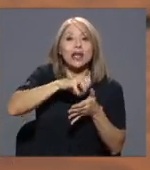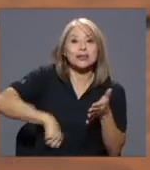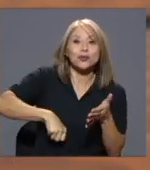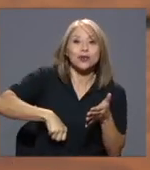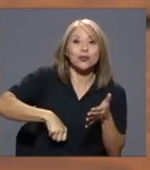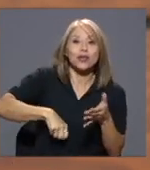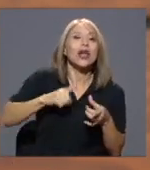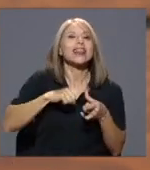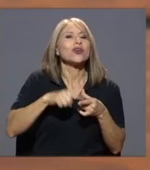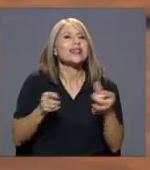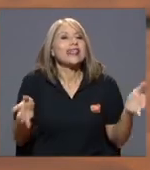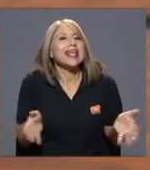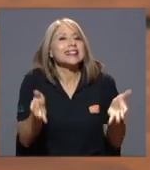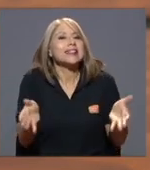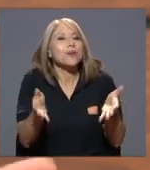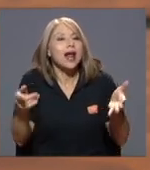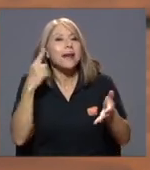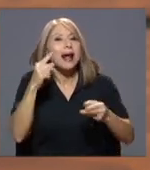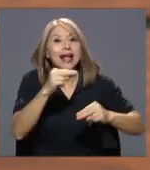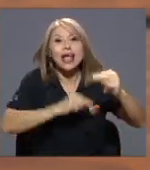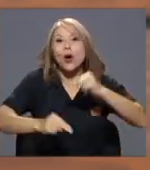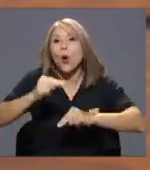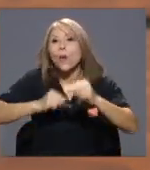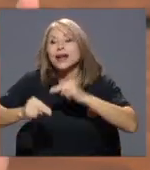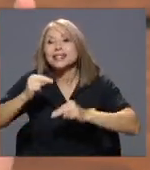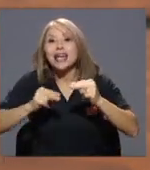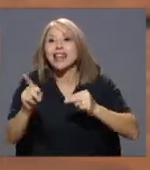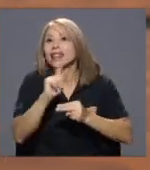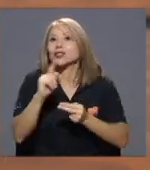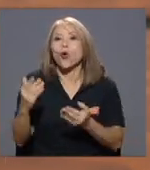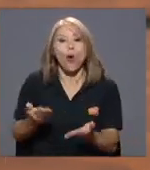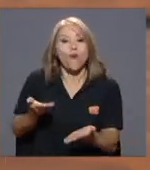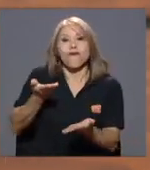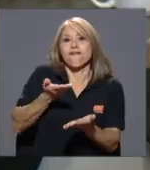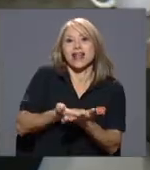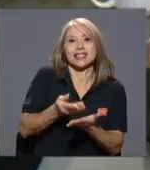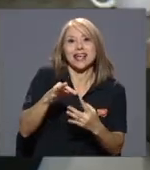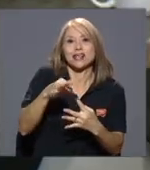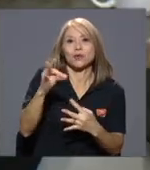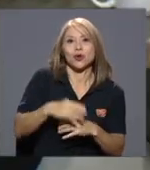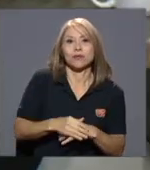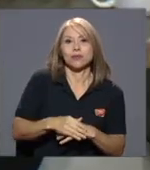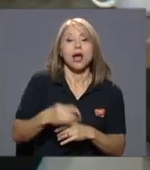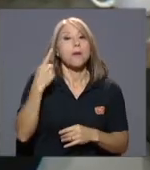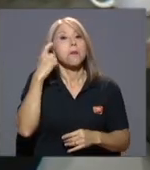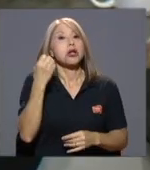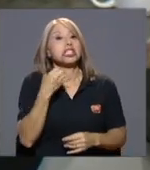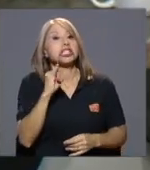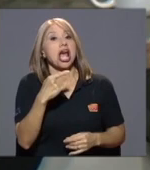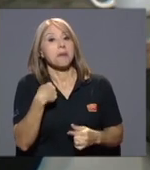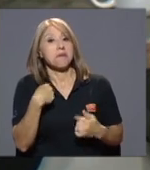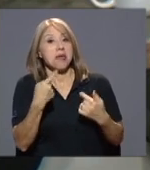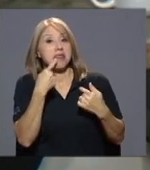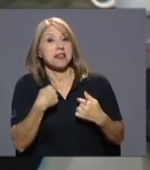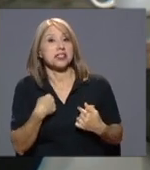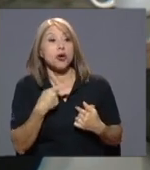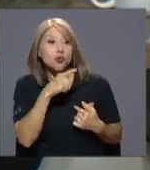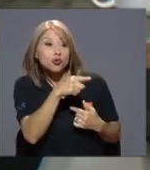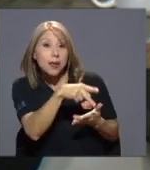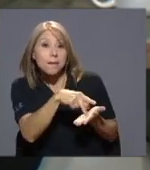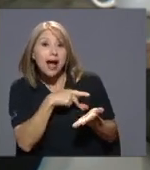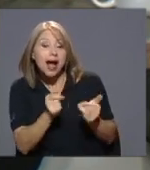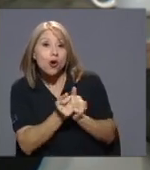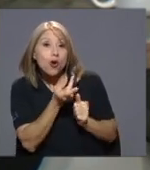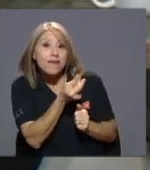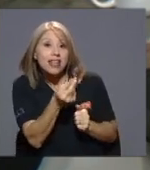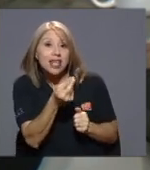los comerciantes no le ofrezcan a uno esa opción? Porque uno como consumidor, pues claramente si le dicen, si paga con efectivo, le sale más barato, va al cajero, si no tiene